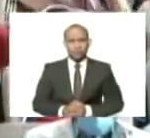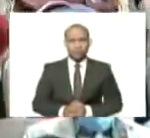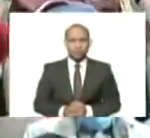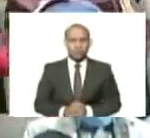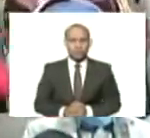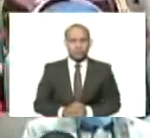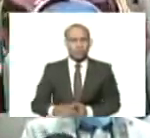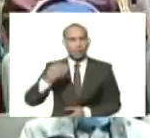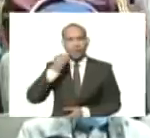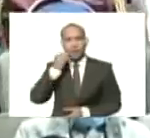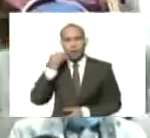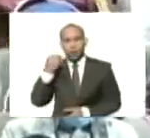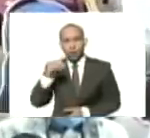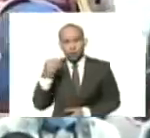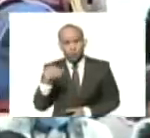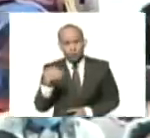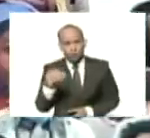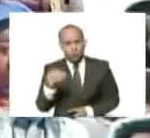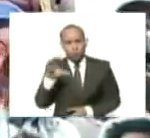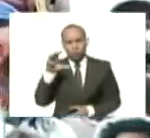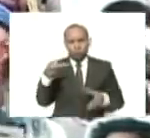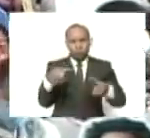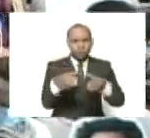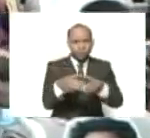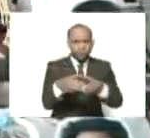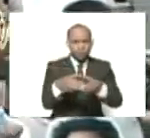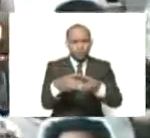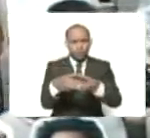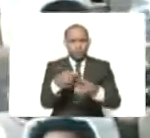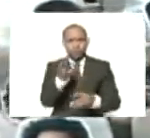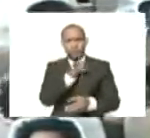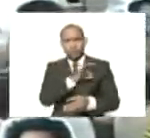La juventud del Partido Socialista Unido de Venezuela.